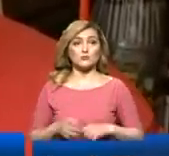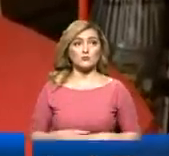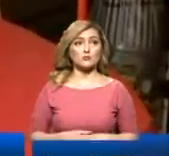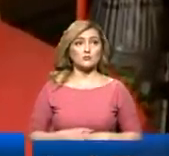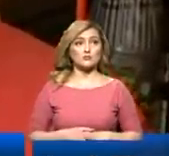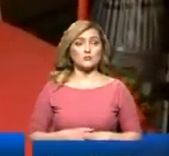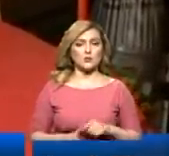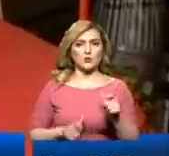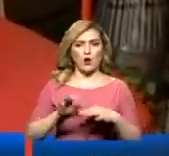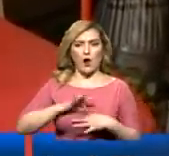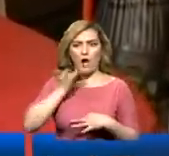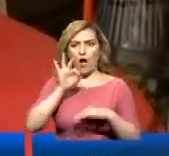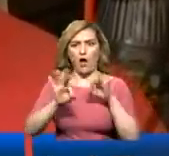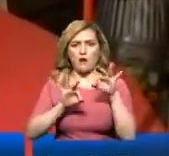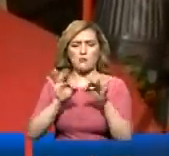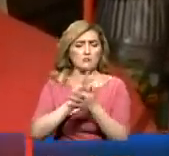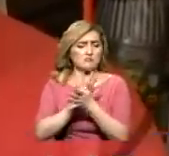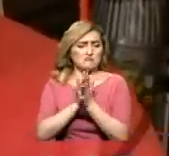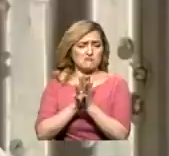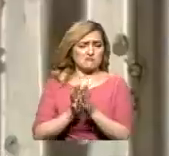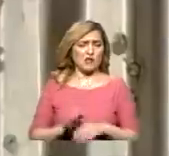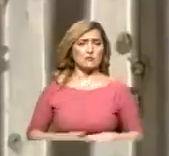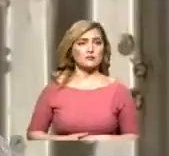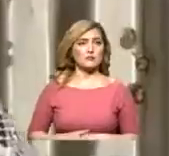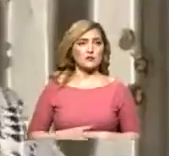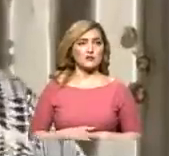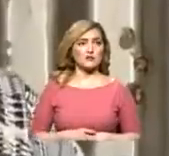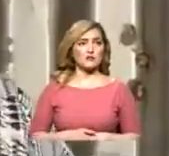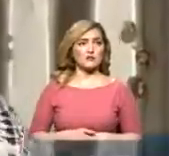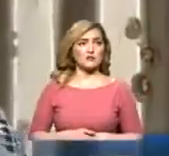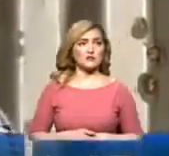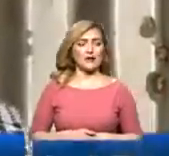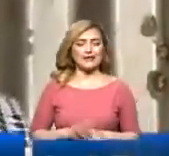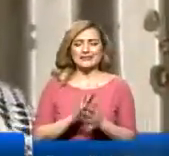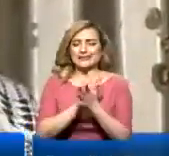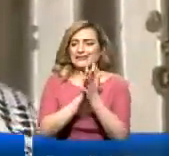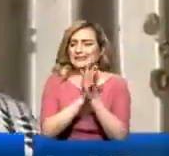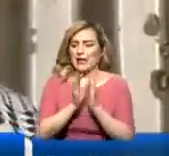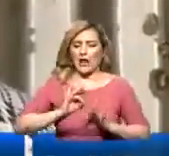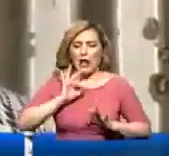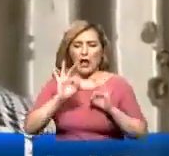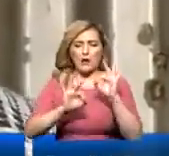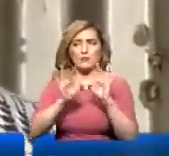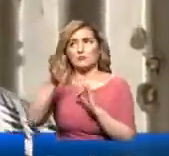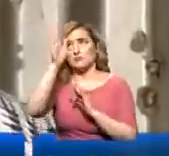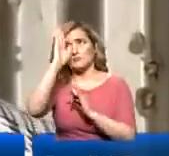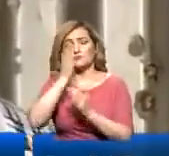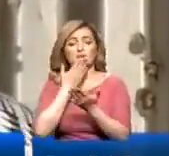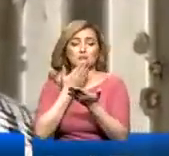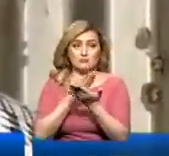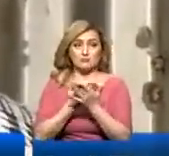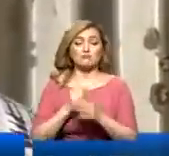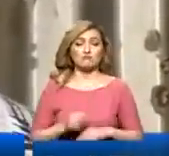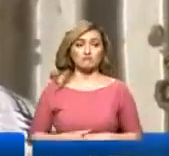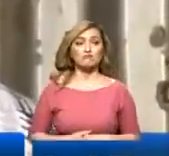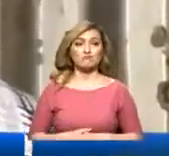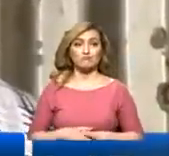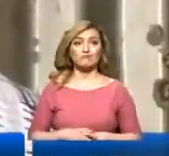que han habido nuevamente contagiados en esas cosas. Por el momento no se ha escuchado nada, gracias a Dios al parecer sí está